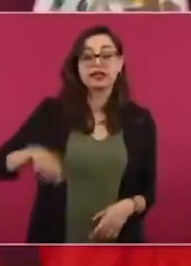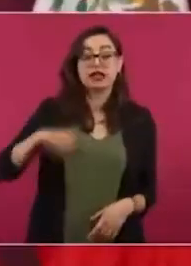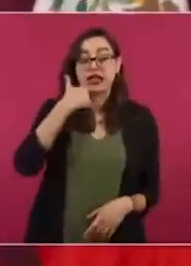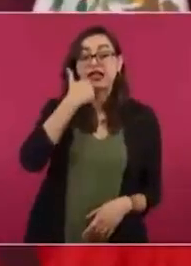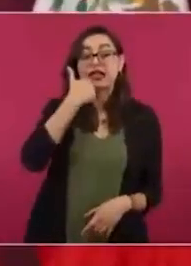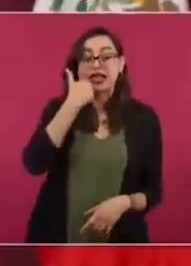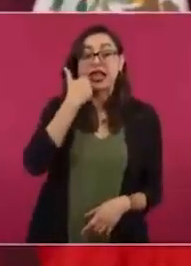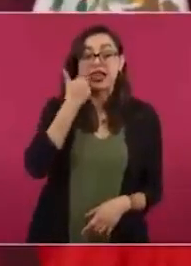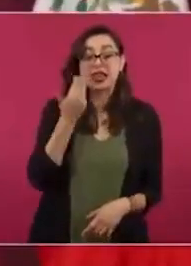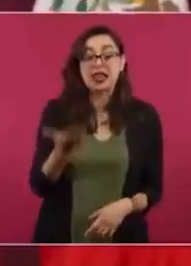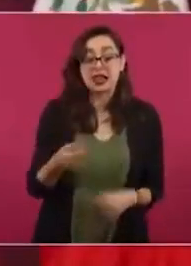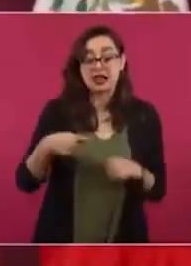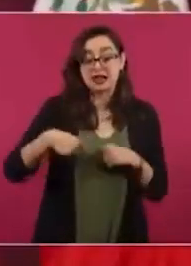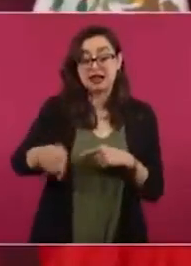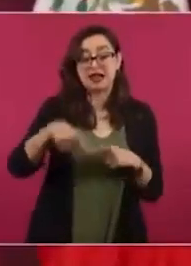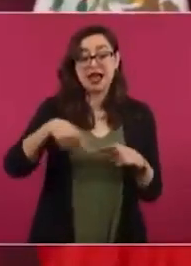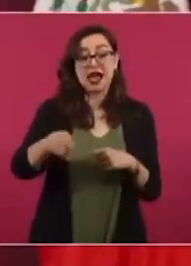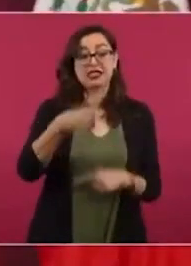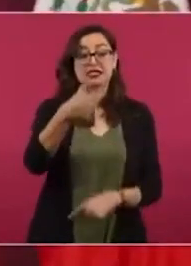al fin del sexenio,